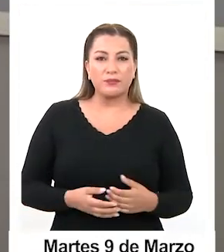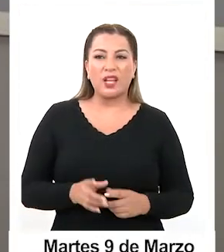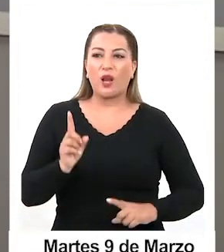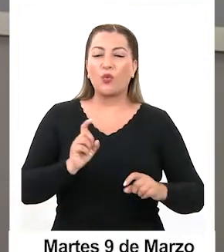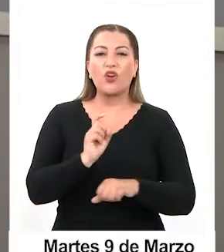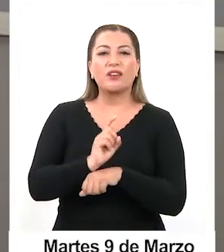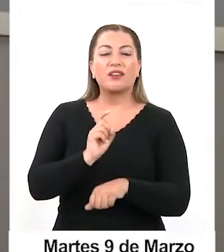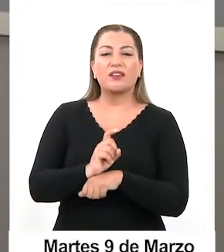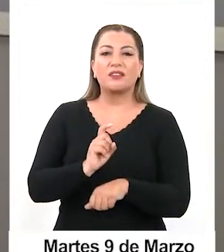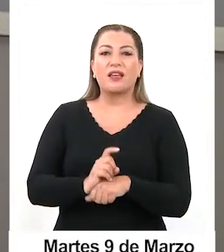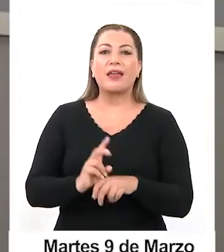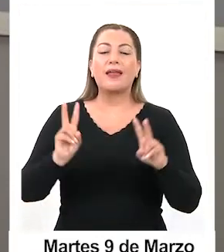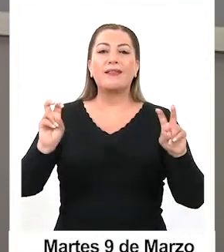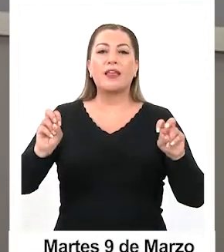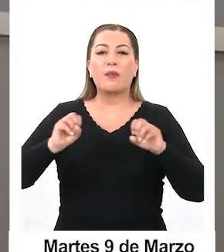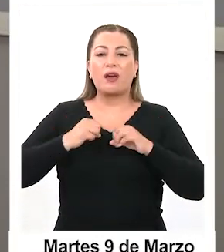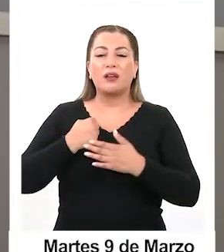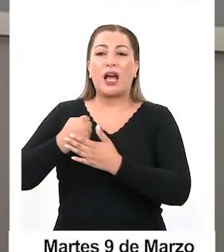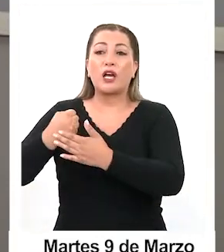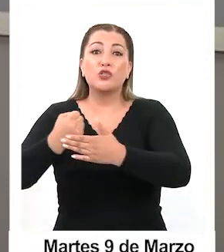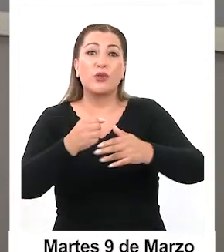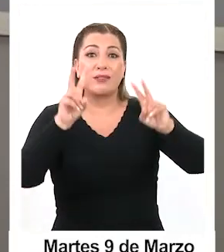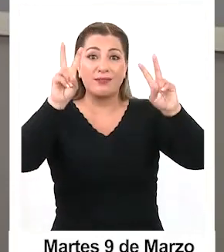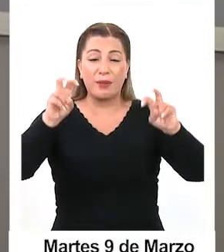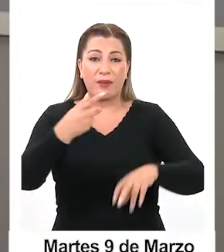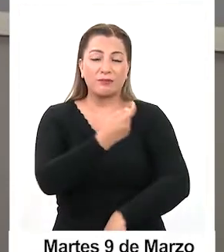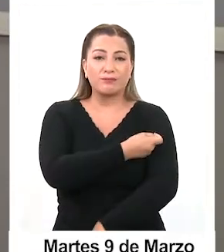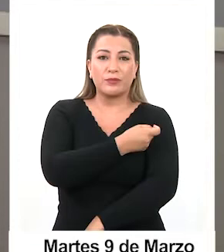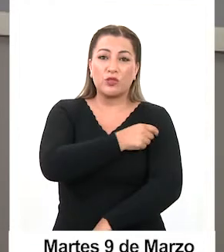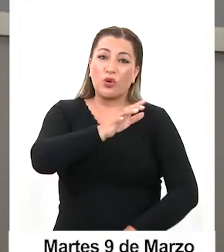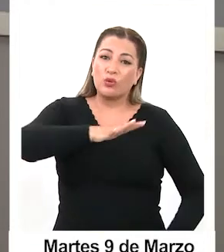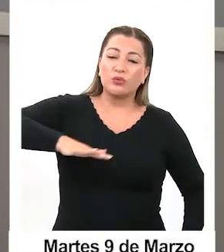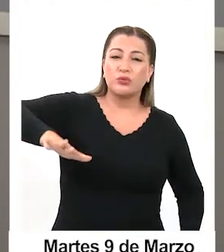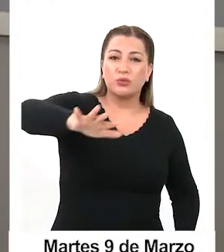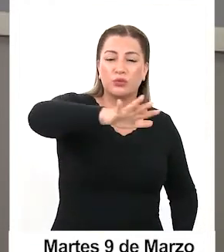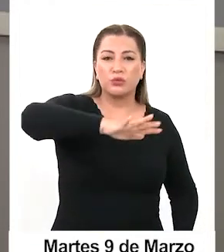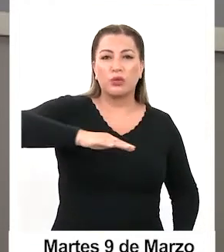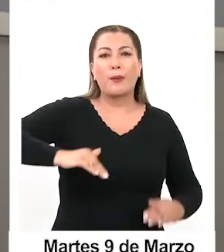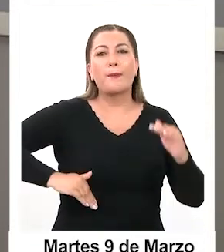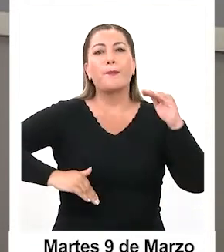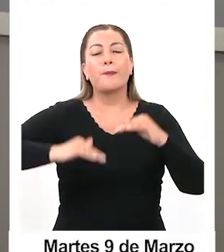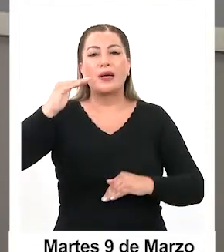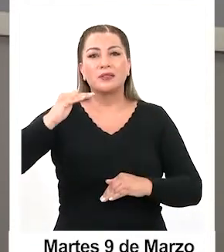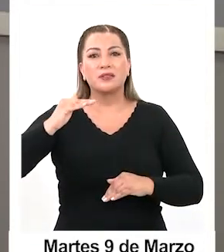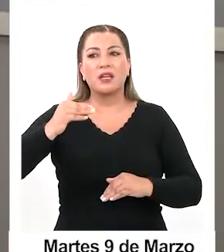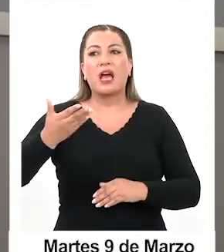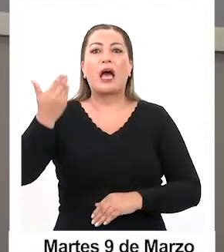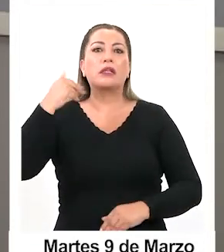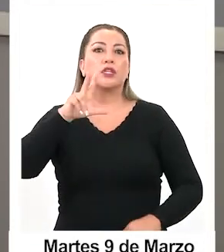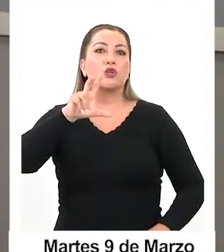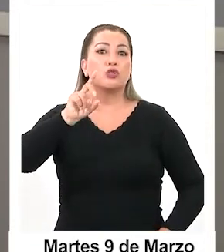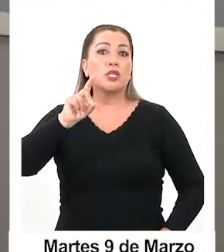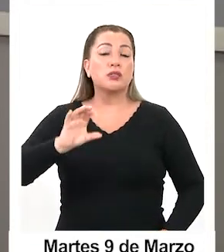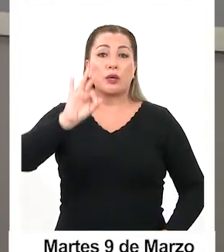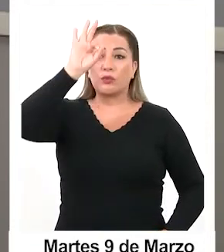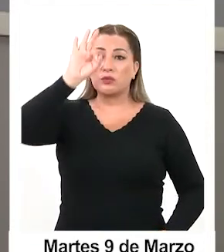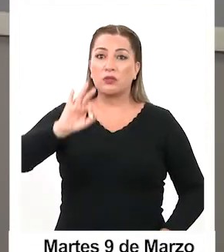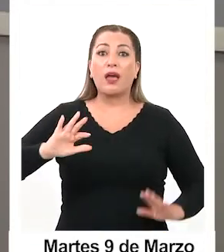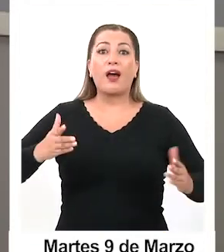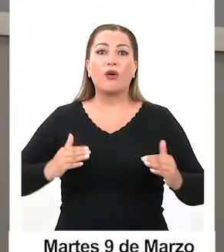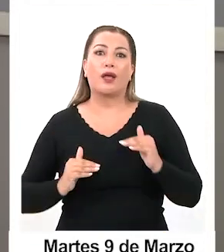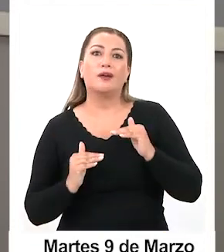poco el nivel de cobertura en que han tenido la vacunación, nuestra cobertura sobrepasó la meta inicial, que era el 80%, hoy día estamos hablando